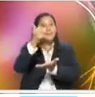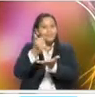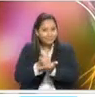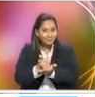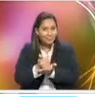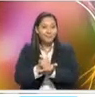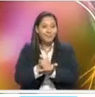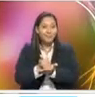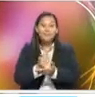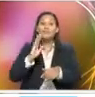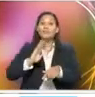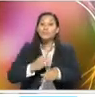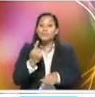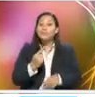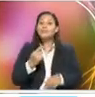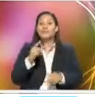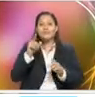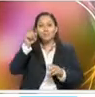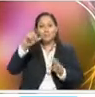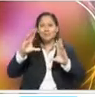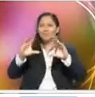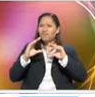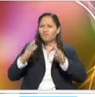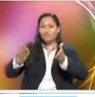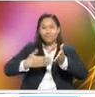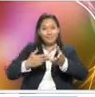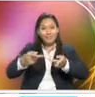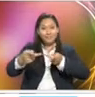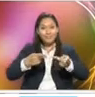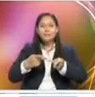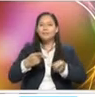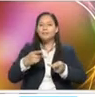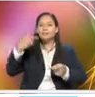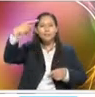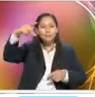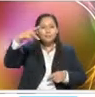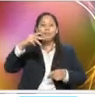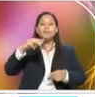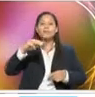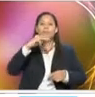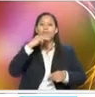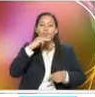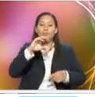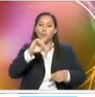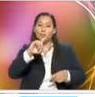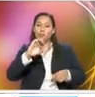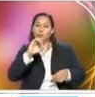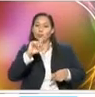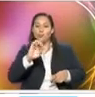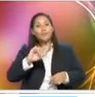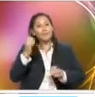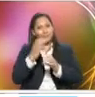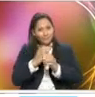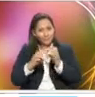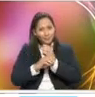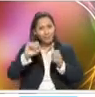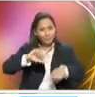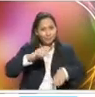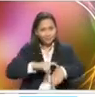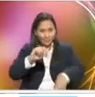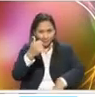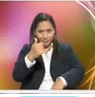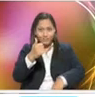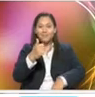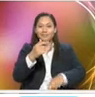Capital Ok. porque les van a enseñar a preparar algo muy tradicional, molotes y otras cosas. Ok. Así que hoy a las